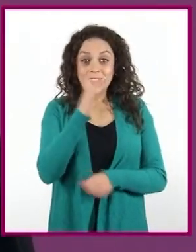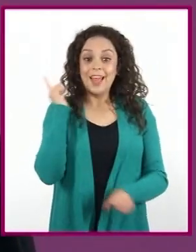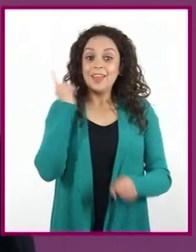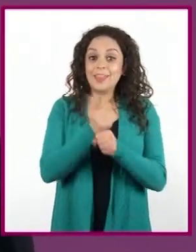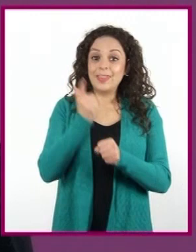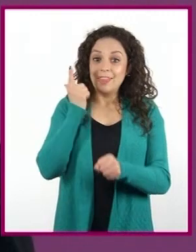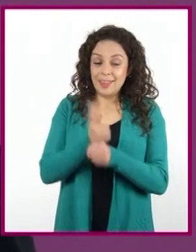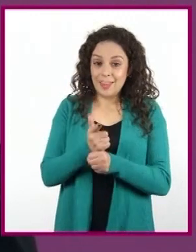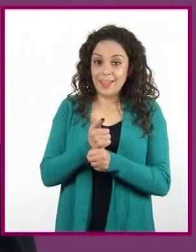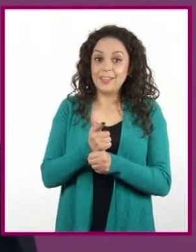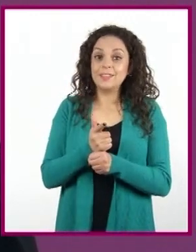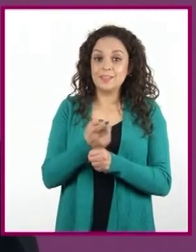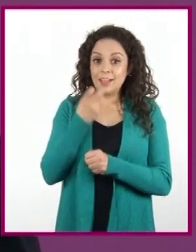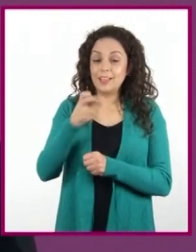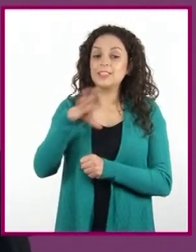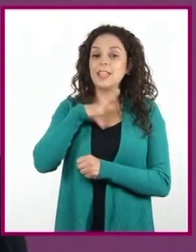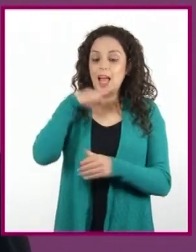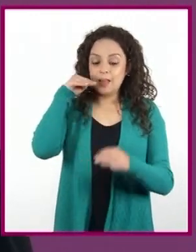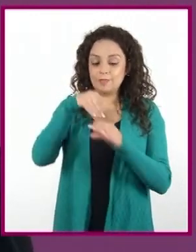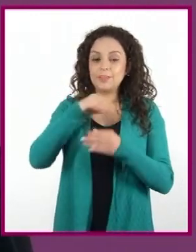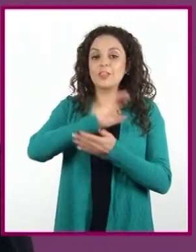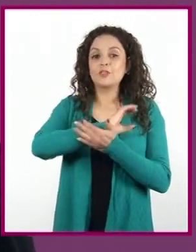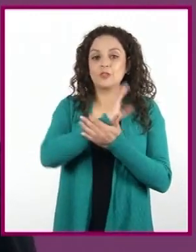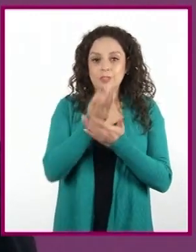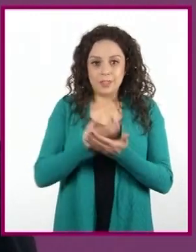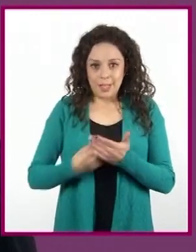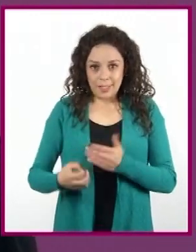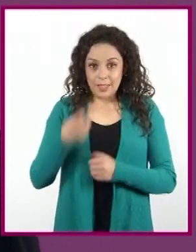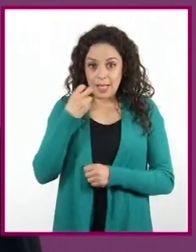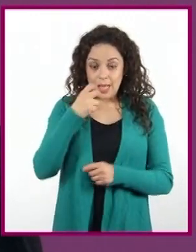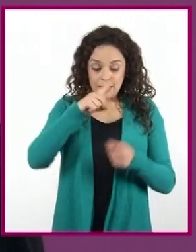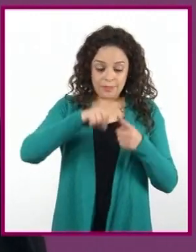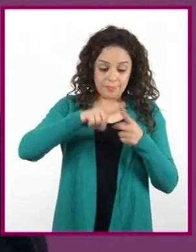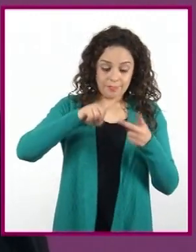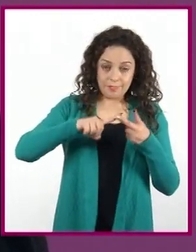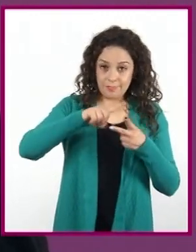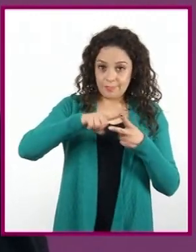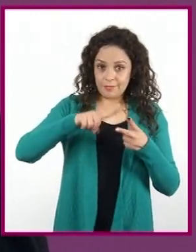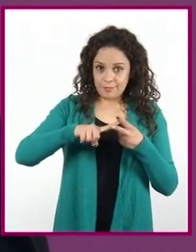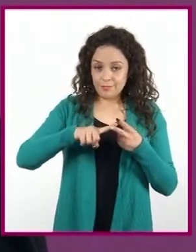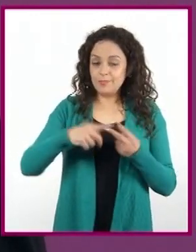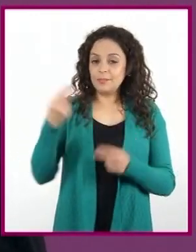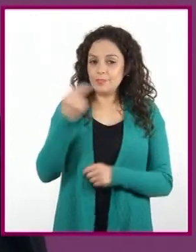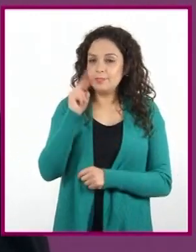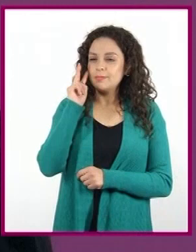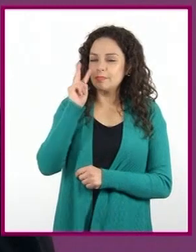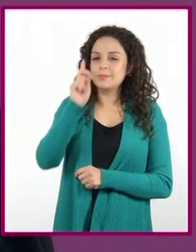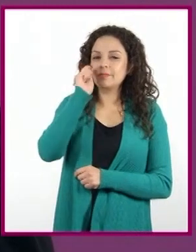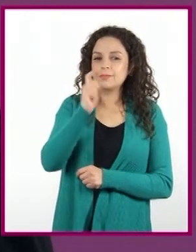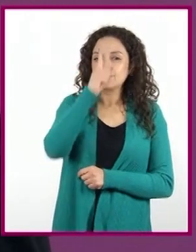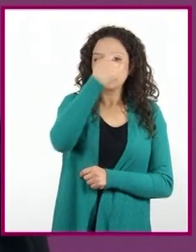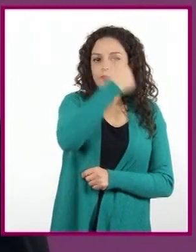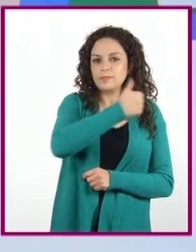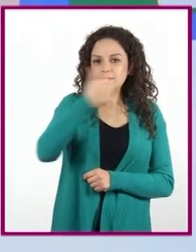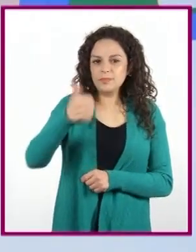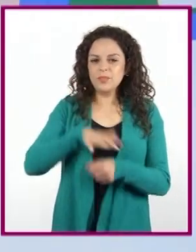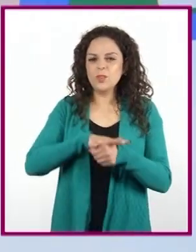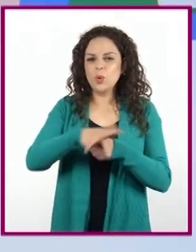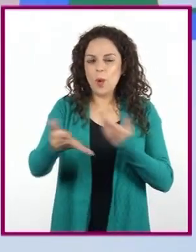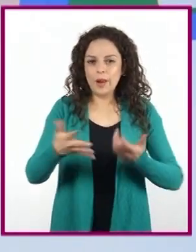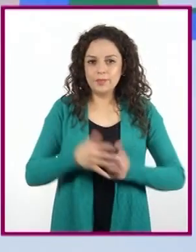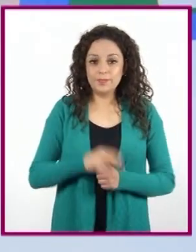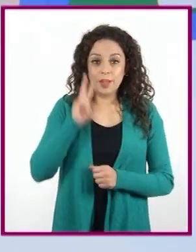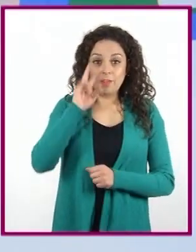el contenido de un contrato. Para ampliar estos dos términos, veamos en qué consiste cada uno en las